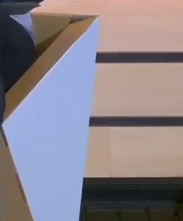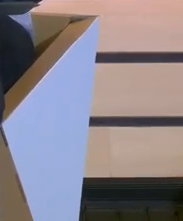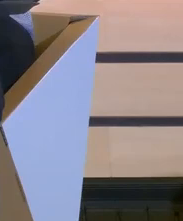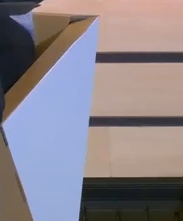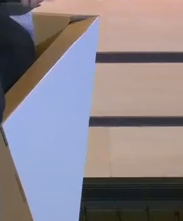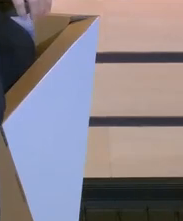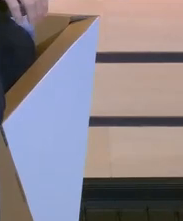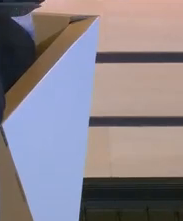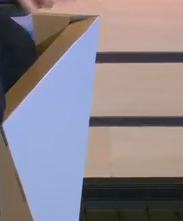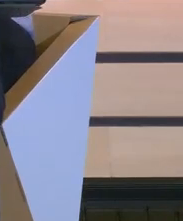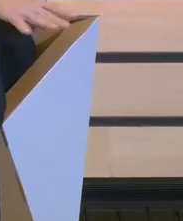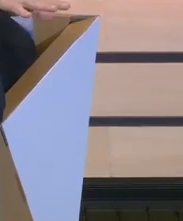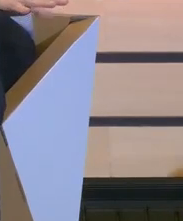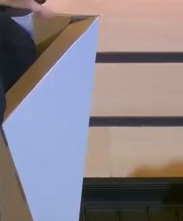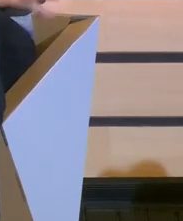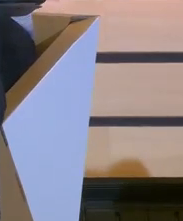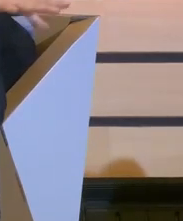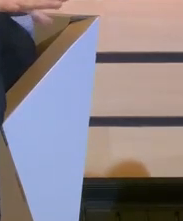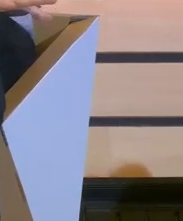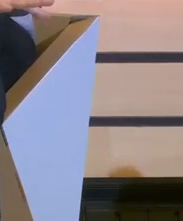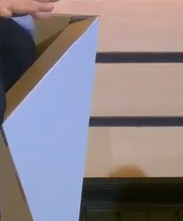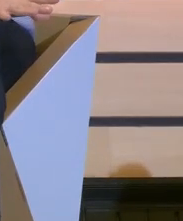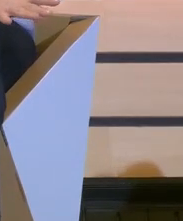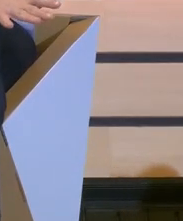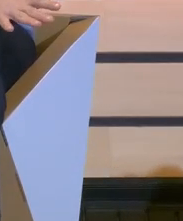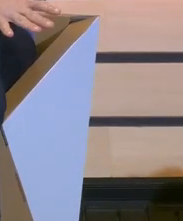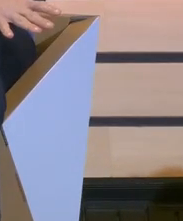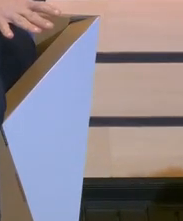aprendizajes, perdonad, más importantes que tenemos que tener presentes.